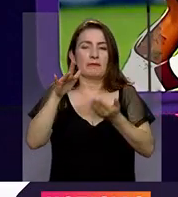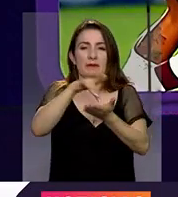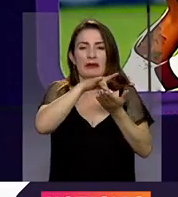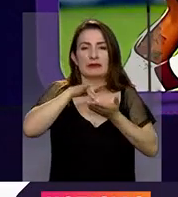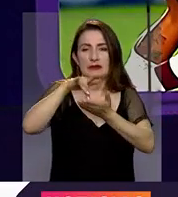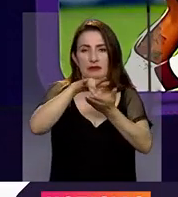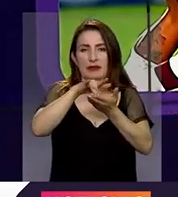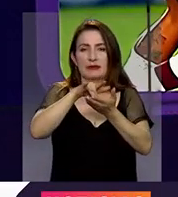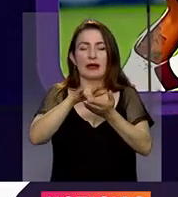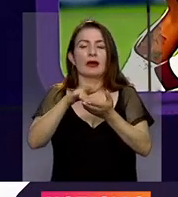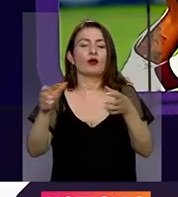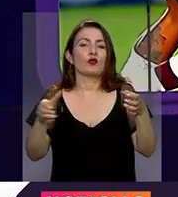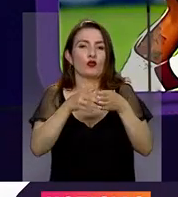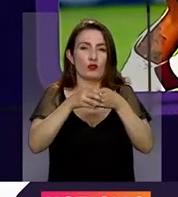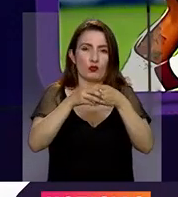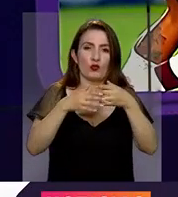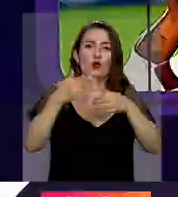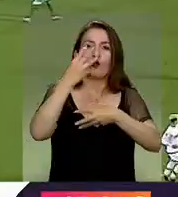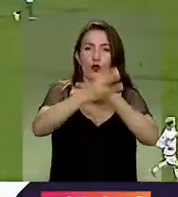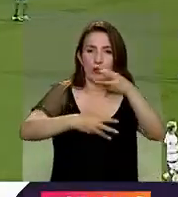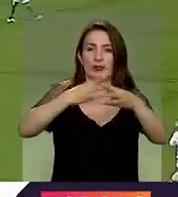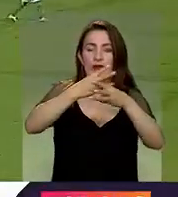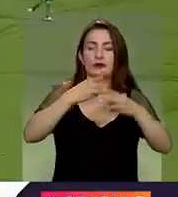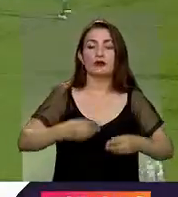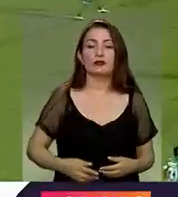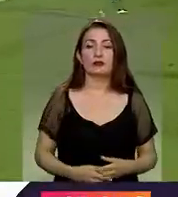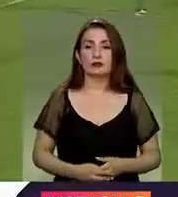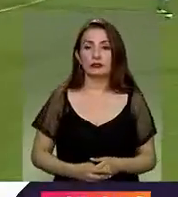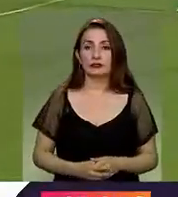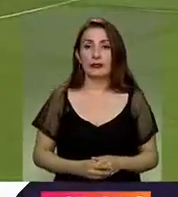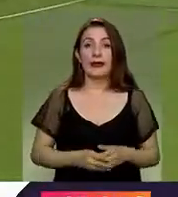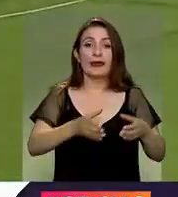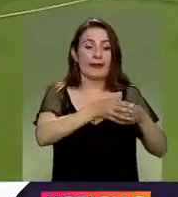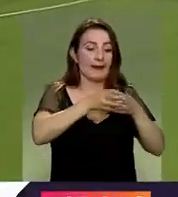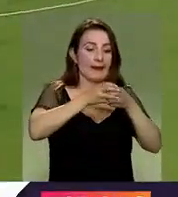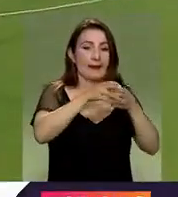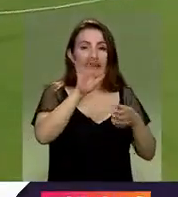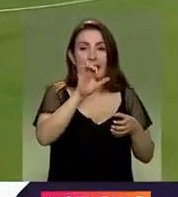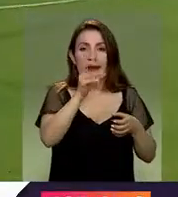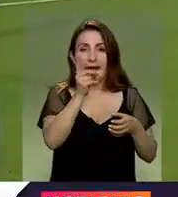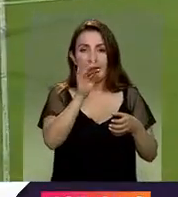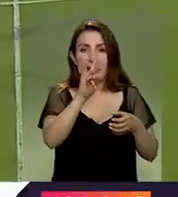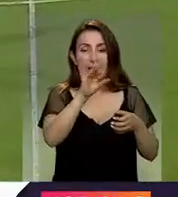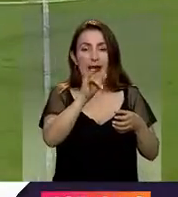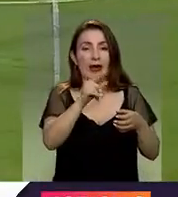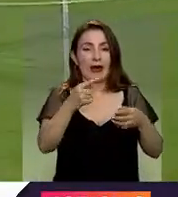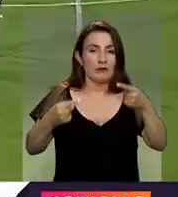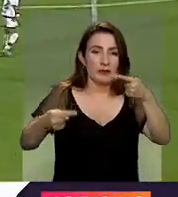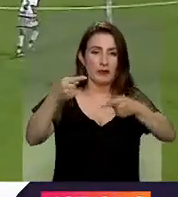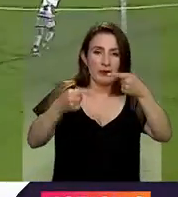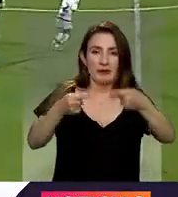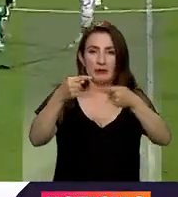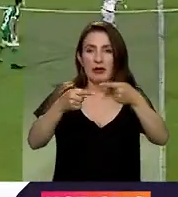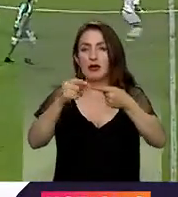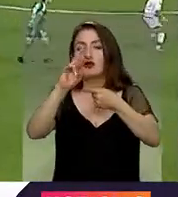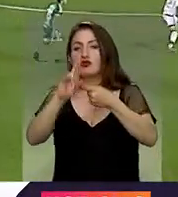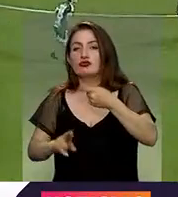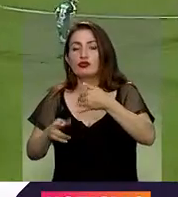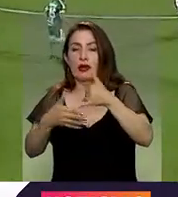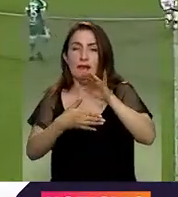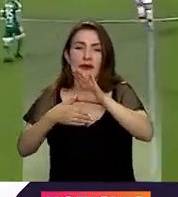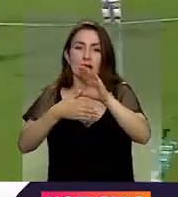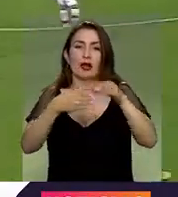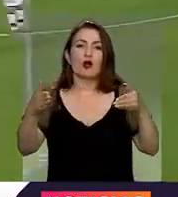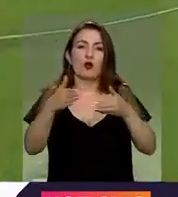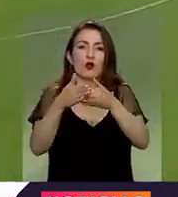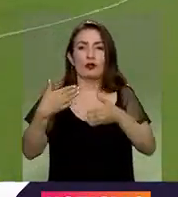participación en el certamen continental. Equidad jugará su 5º partido de la fase de grupos de la Sudamericana contra Lanús en Buenos